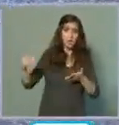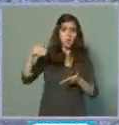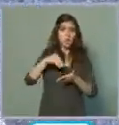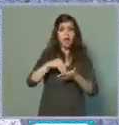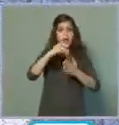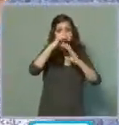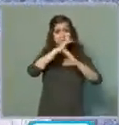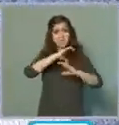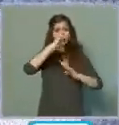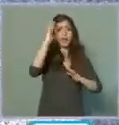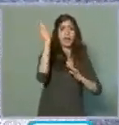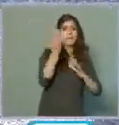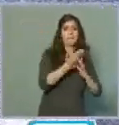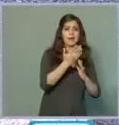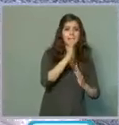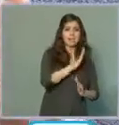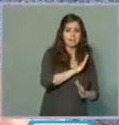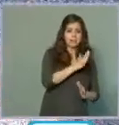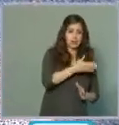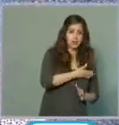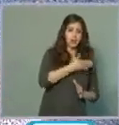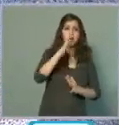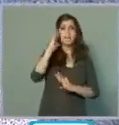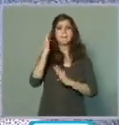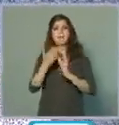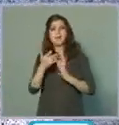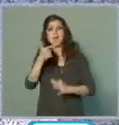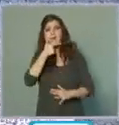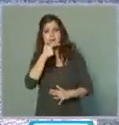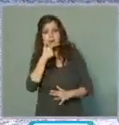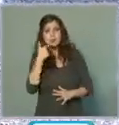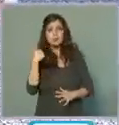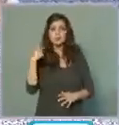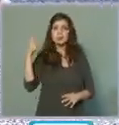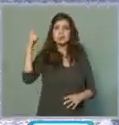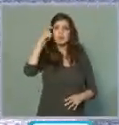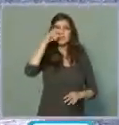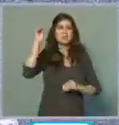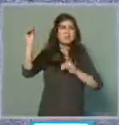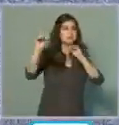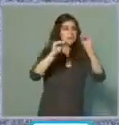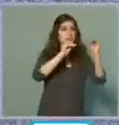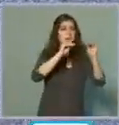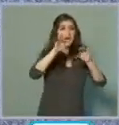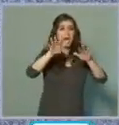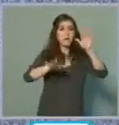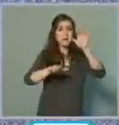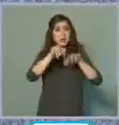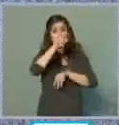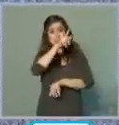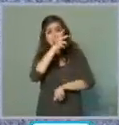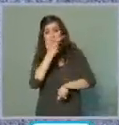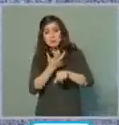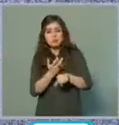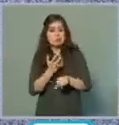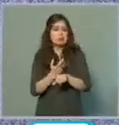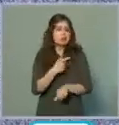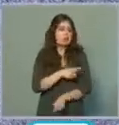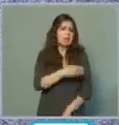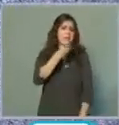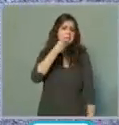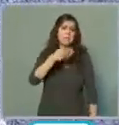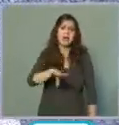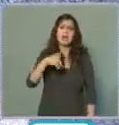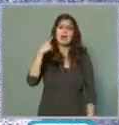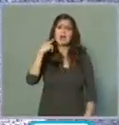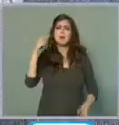canciones, la mitad en español, la mitad en inglés, y era difícil la promoción a veces. ¿No? En Estados Unidos a veces me decían, oye, me encantó la música,